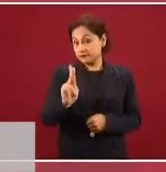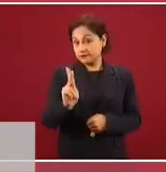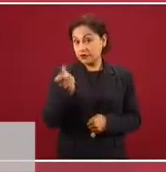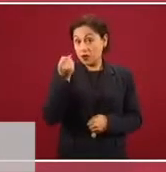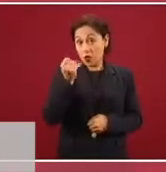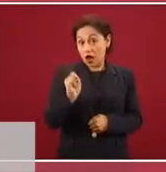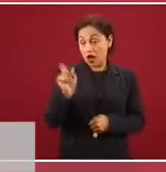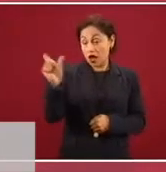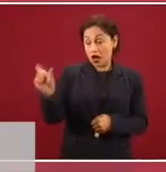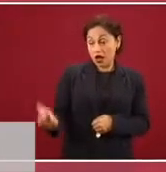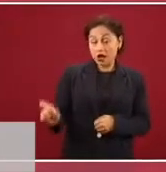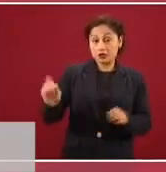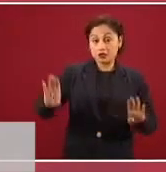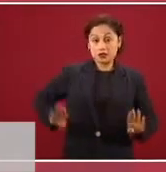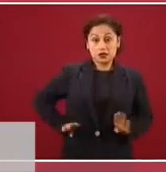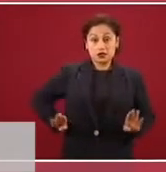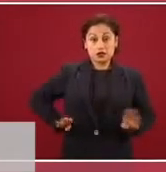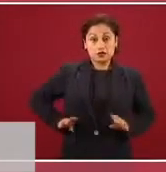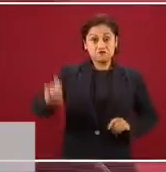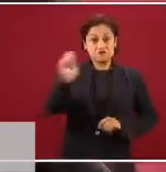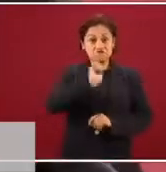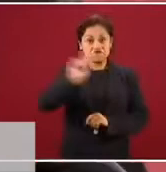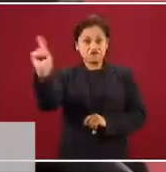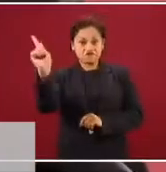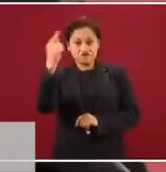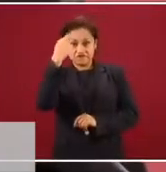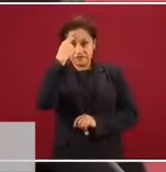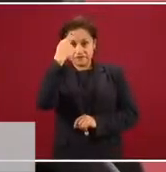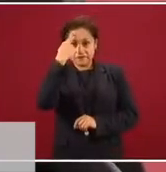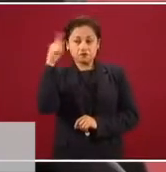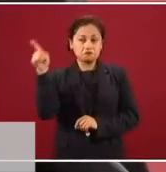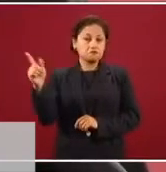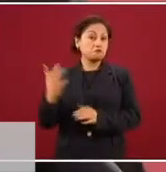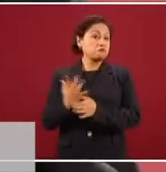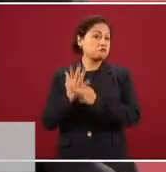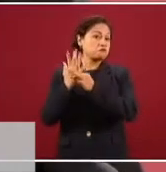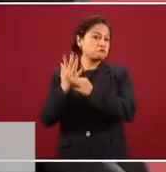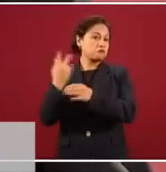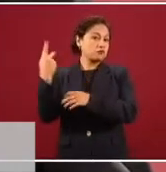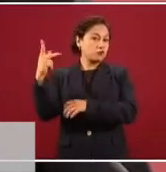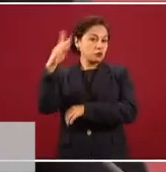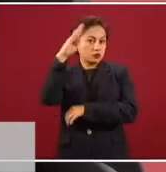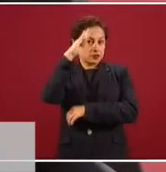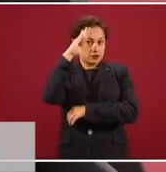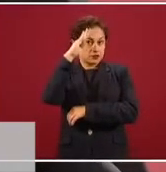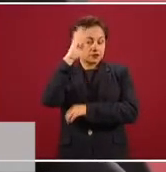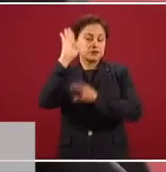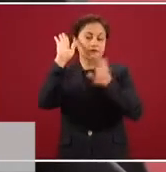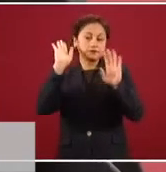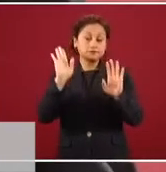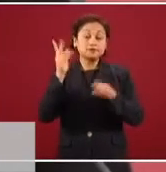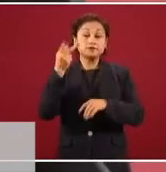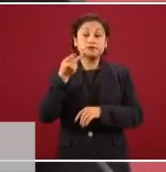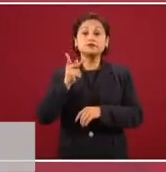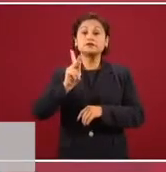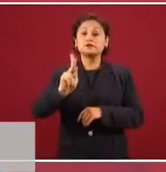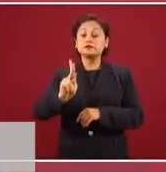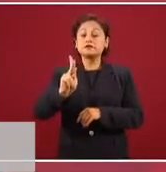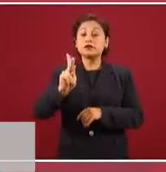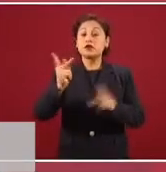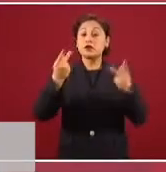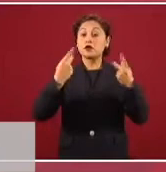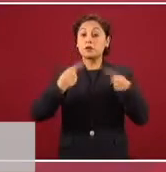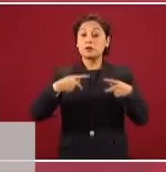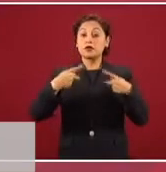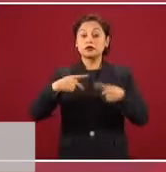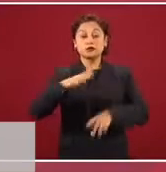Asegura que si no alcanzan las mañaneras de lunes a viernes, podrían realizarse también sábados y domingos. Asegura que no dejará espacio sin información con